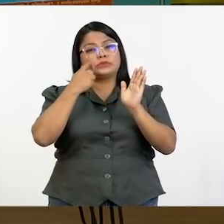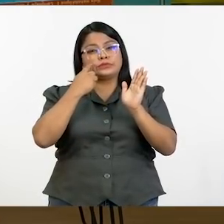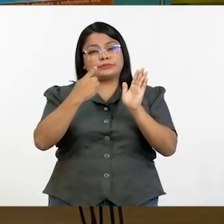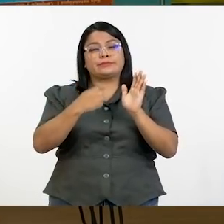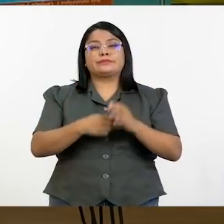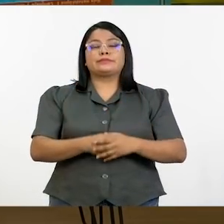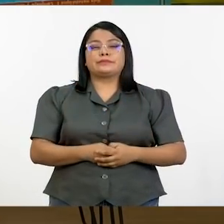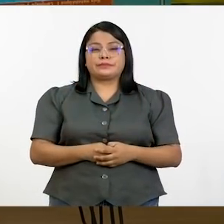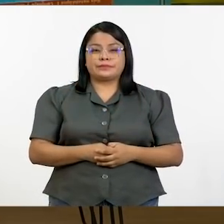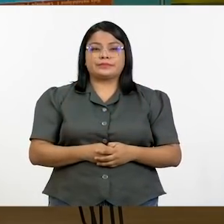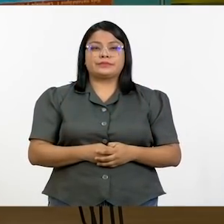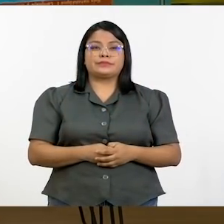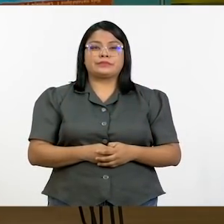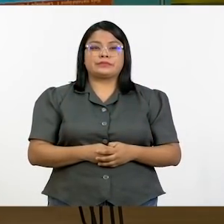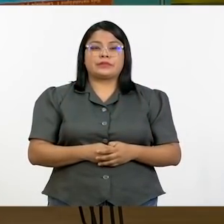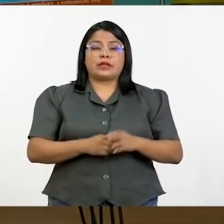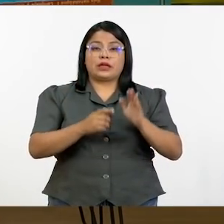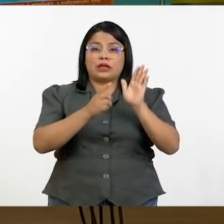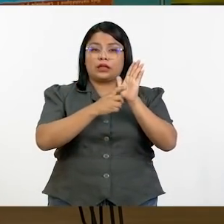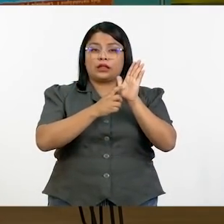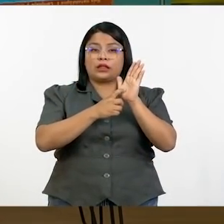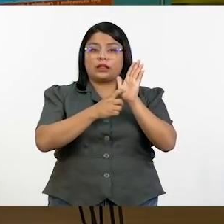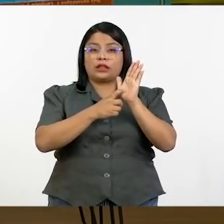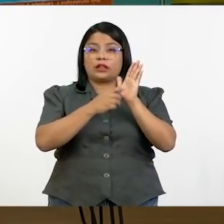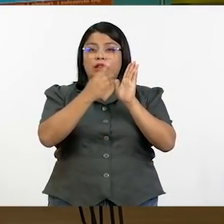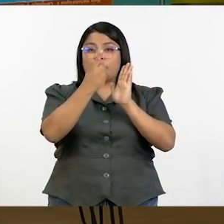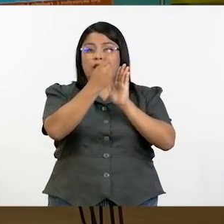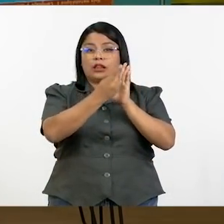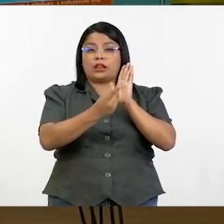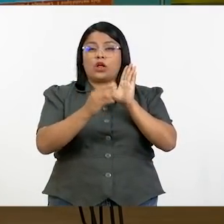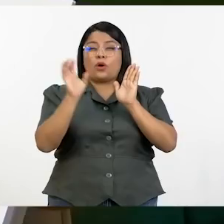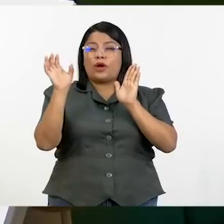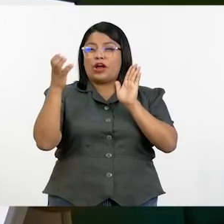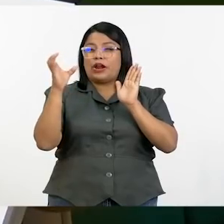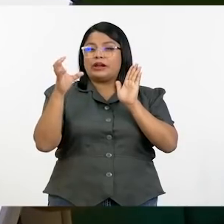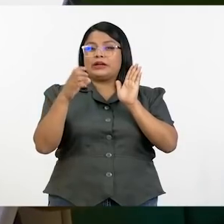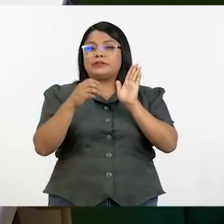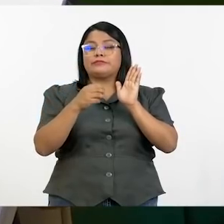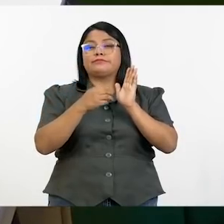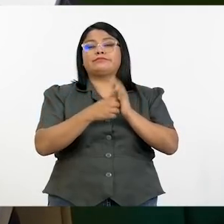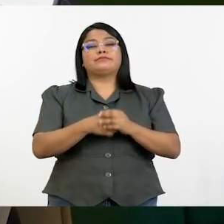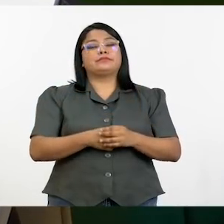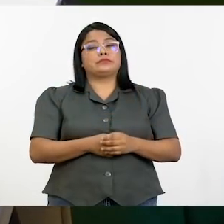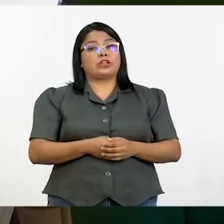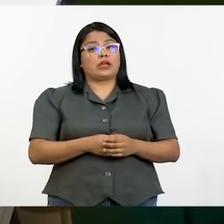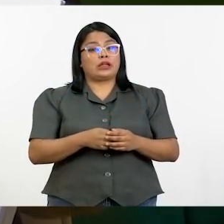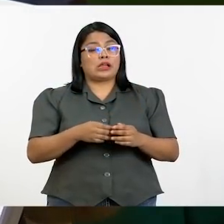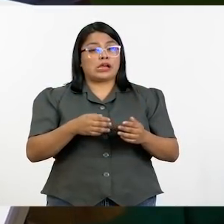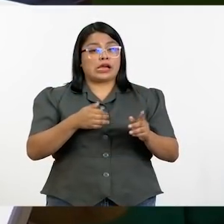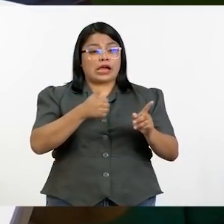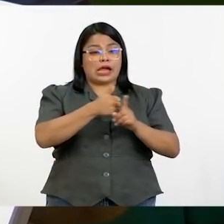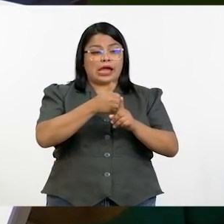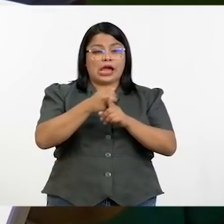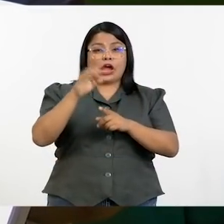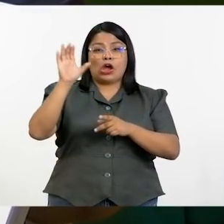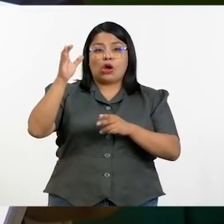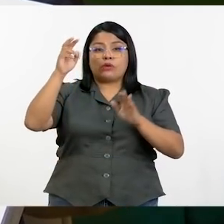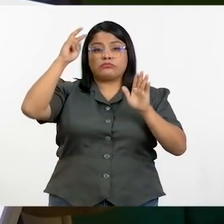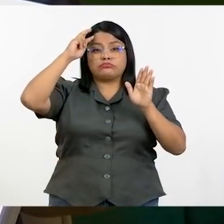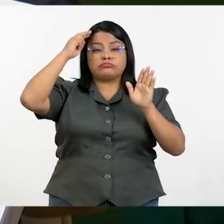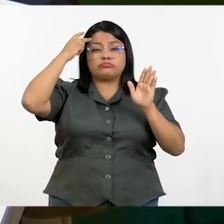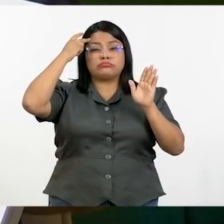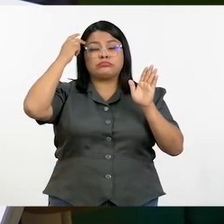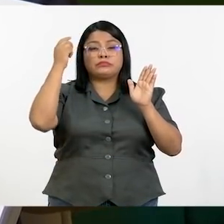Como ustedes pueden ver, este índice está diseñado con colores y cada uno de estos colores tiene un